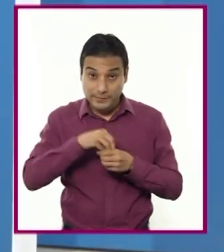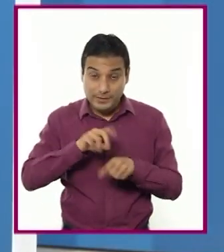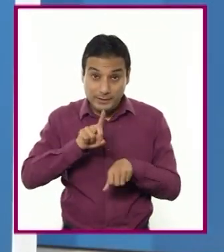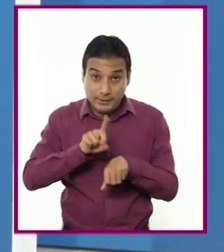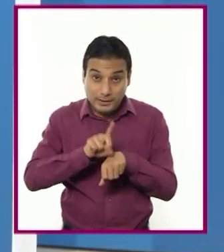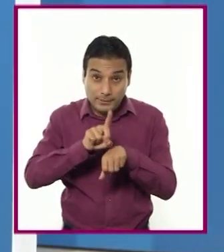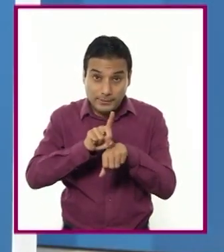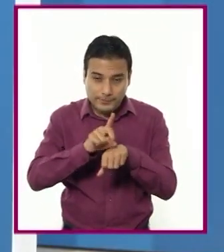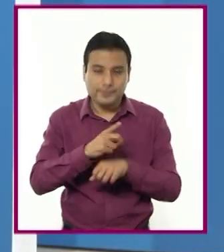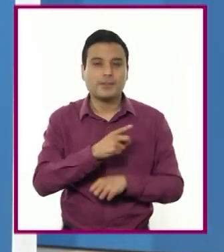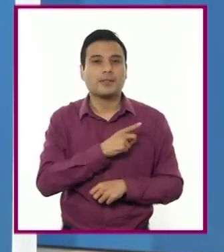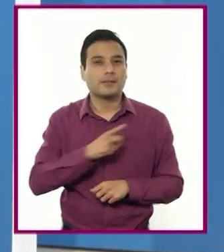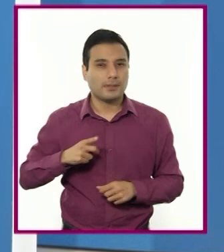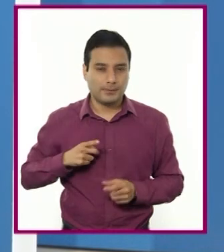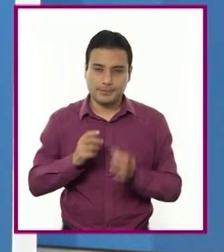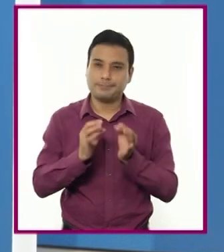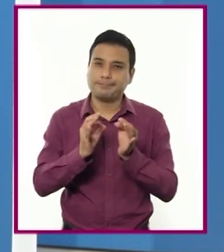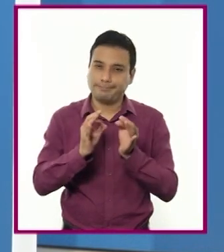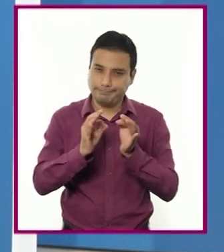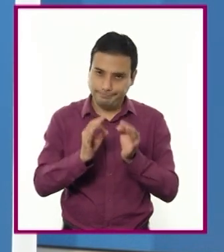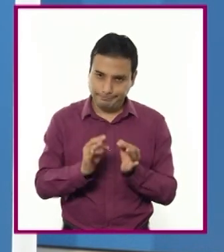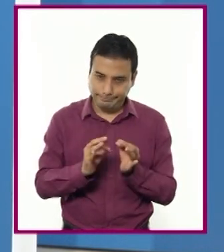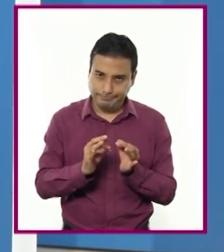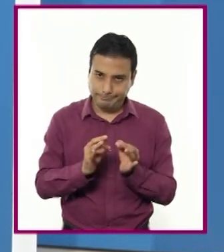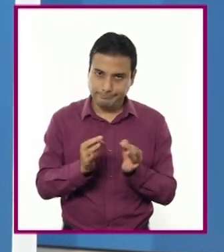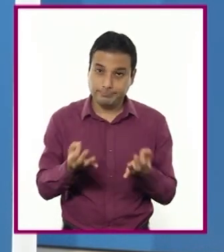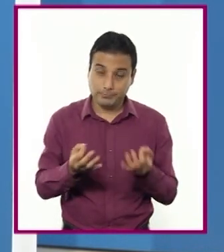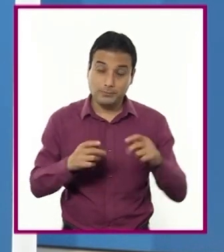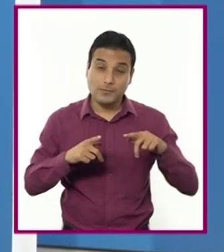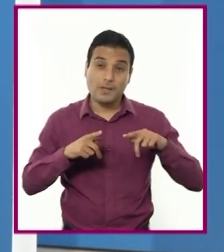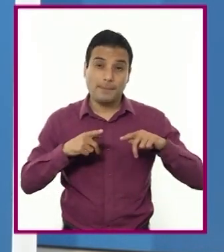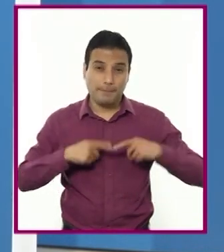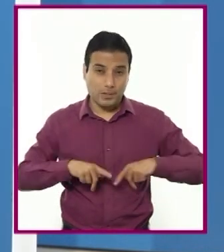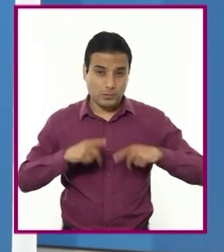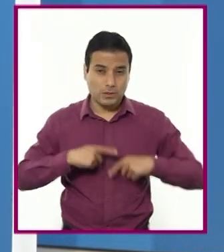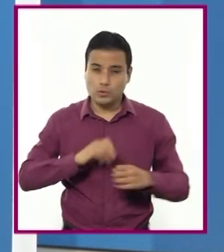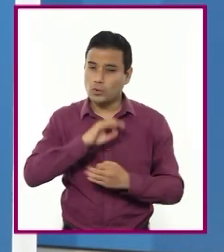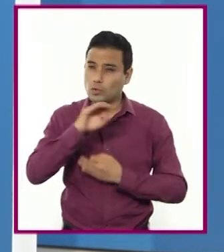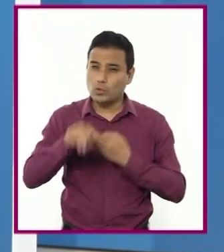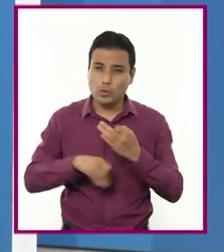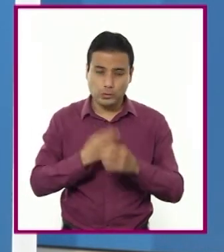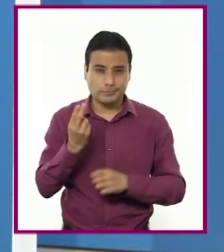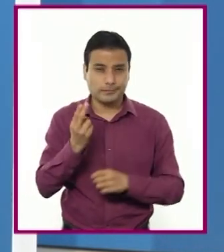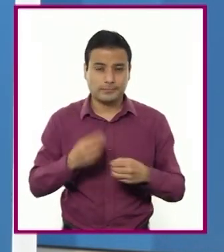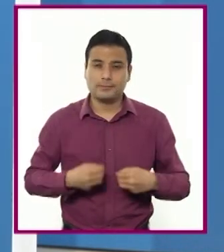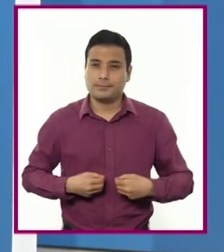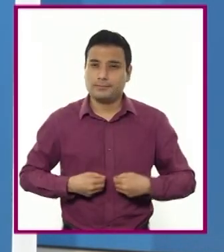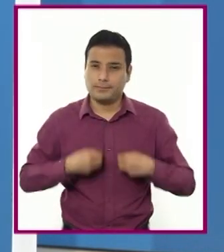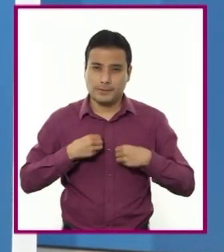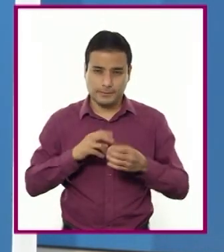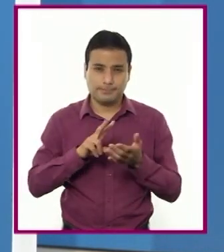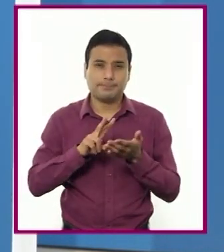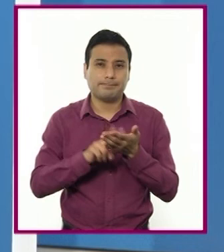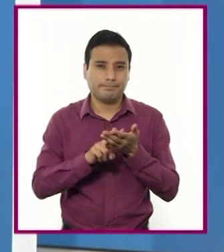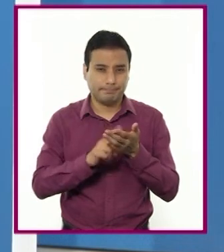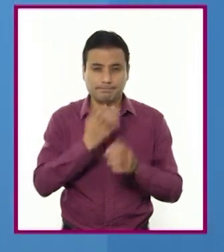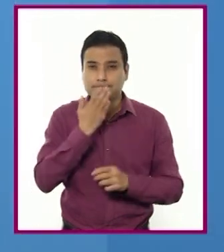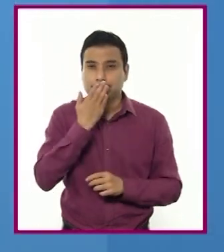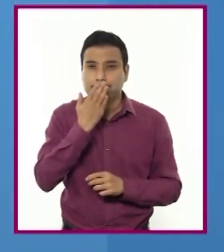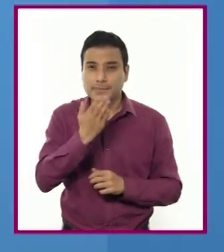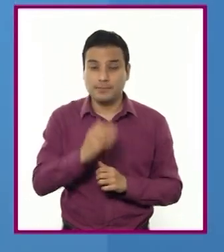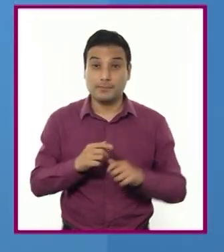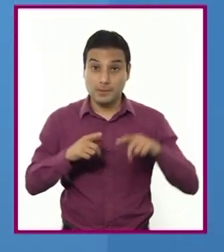armonía. La dimensión ética de cada ser humano consiste en lograr y sostener una vida digna. La persona que